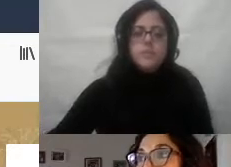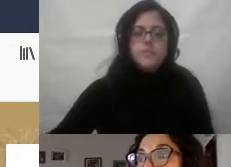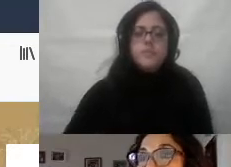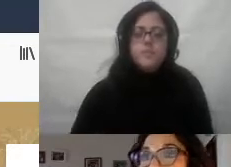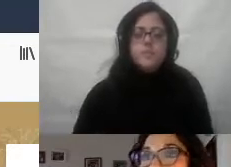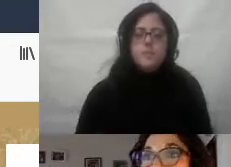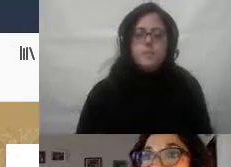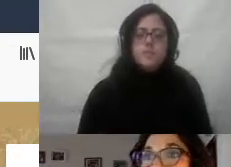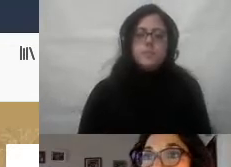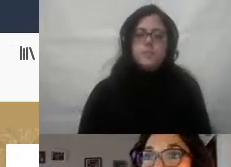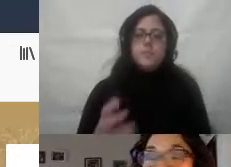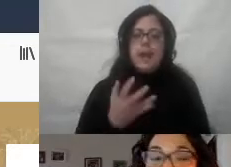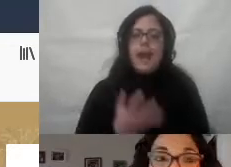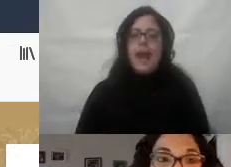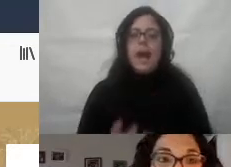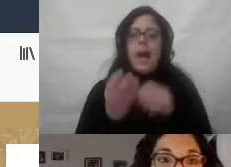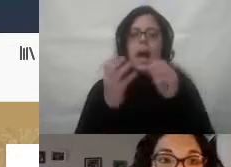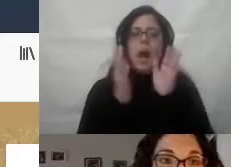libro